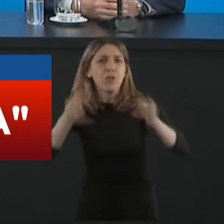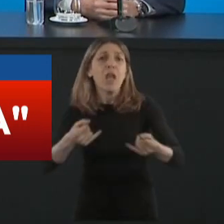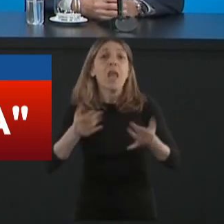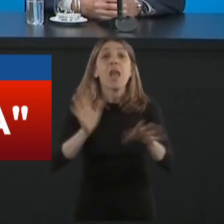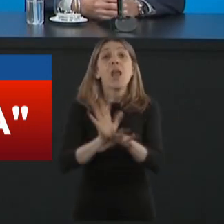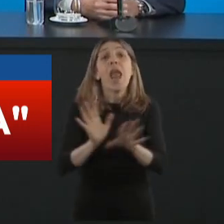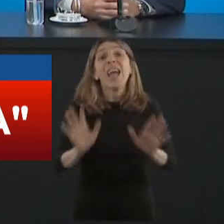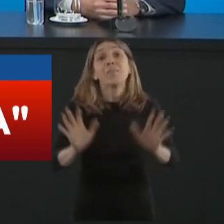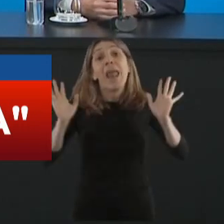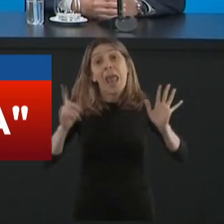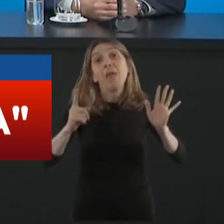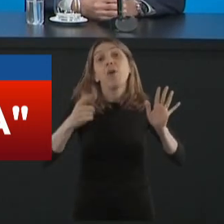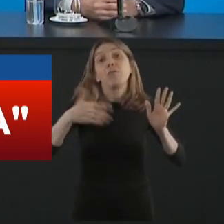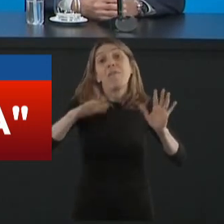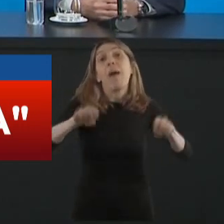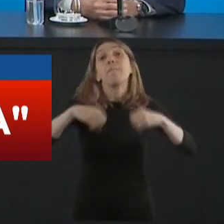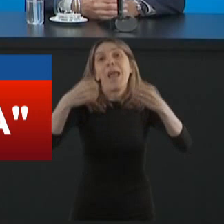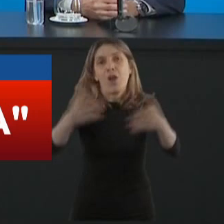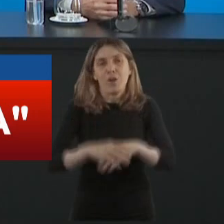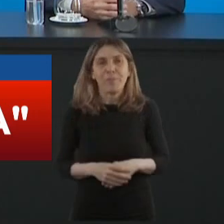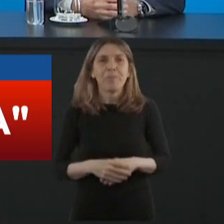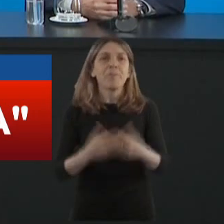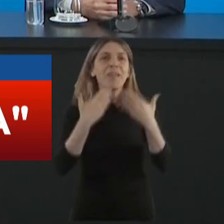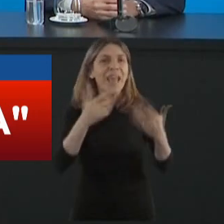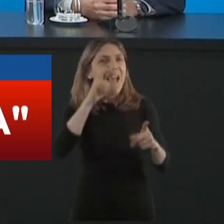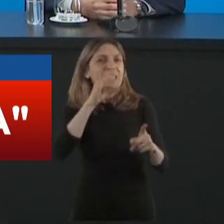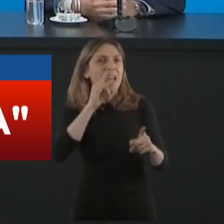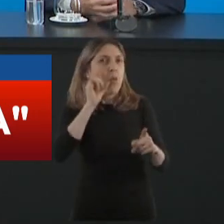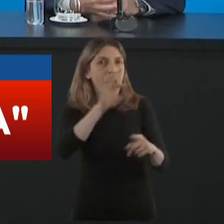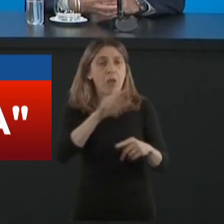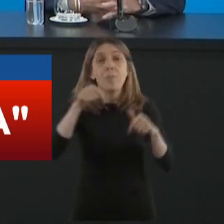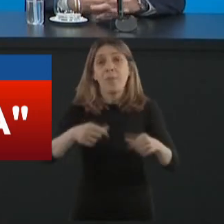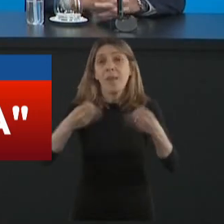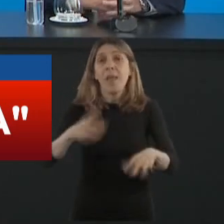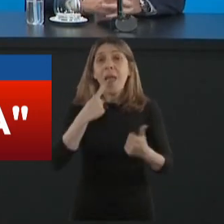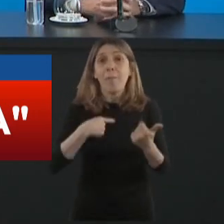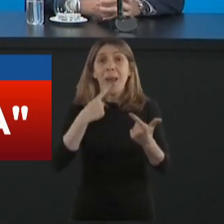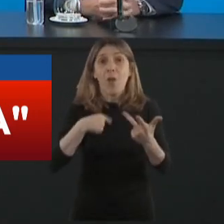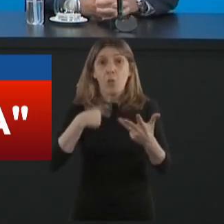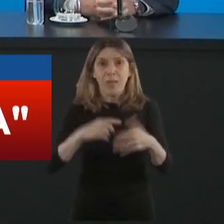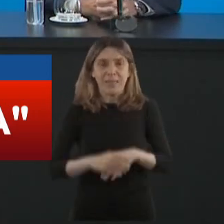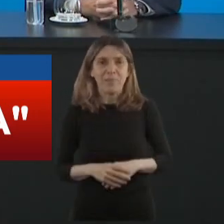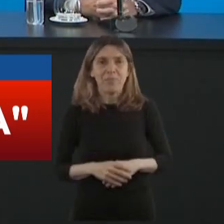salga, todo mejore, ¿no? Gracias, Eduardo. Damos comienzo a las preguntas.